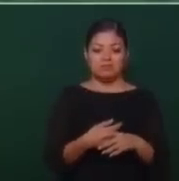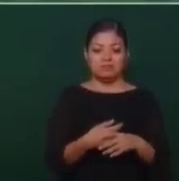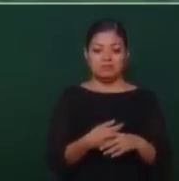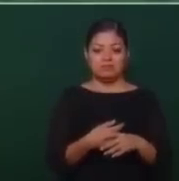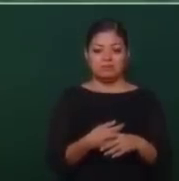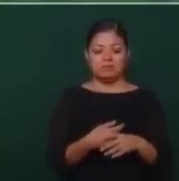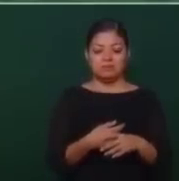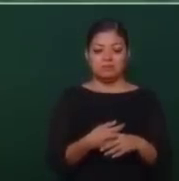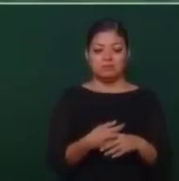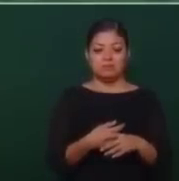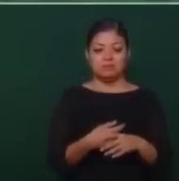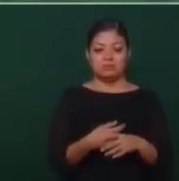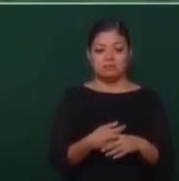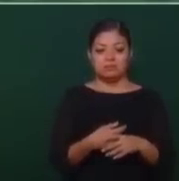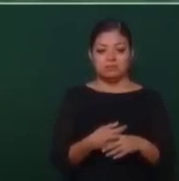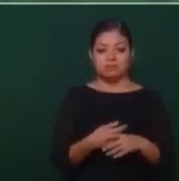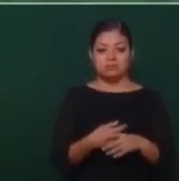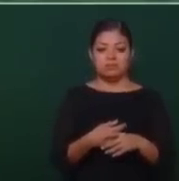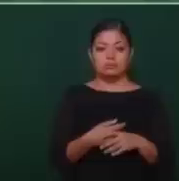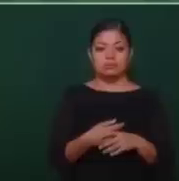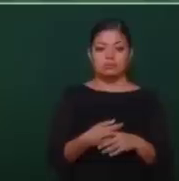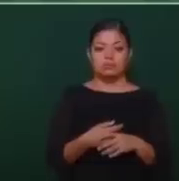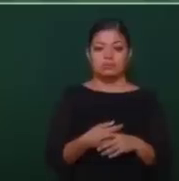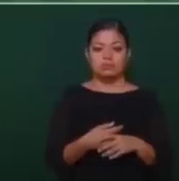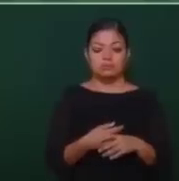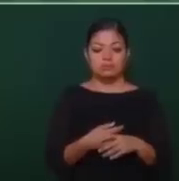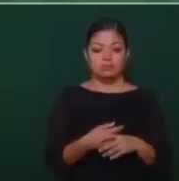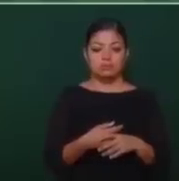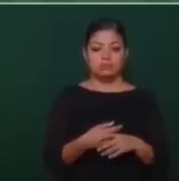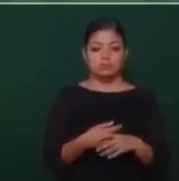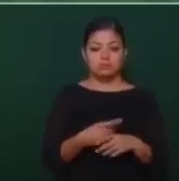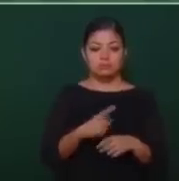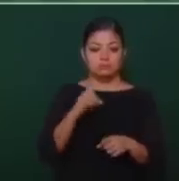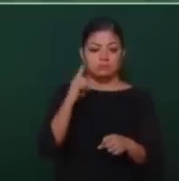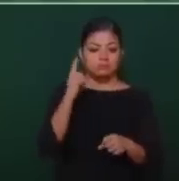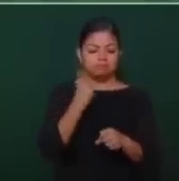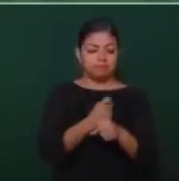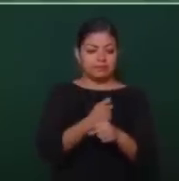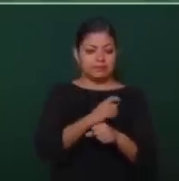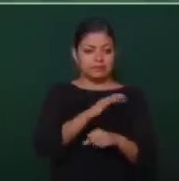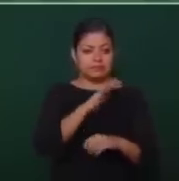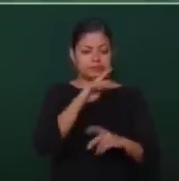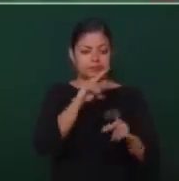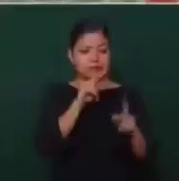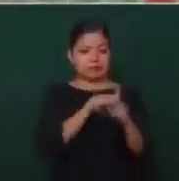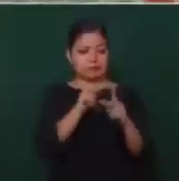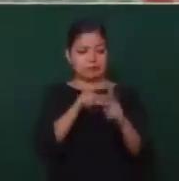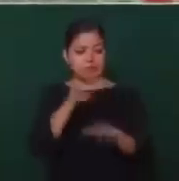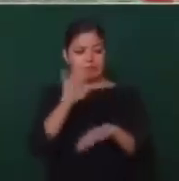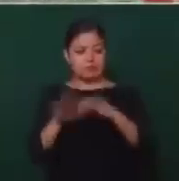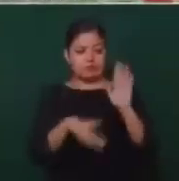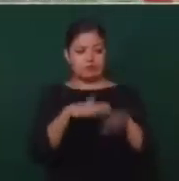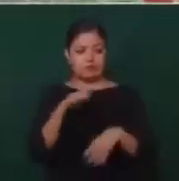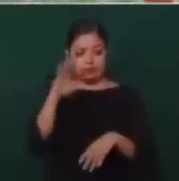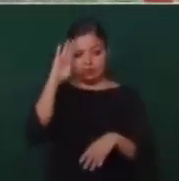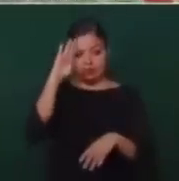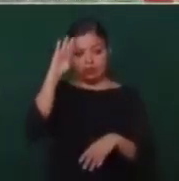Aquí es la tasa de letalidad más alta. Ahora lo voy a